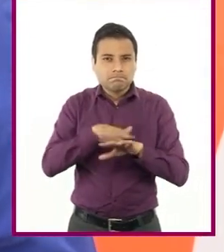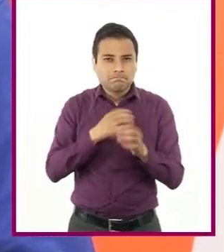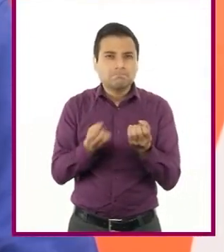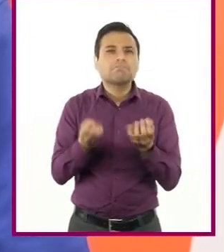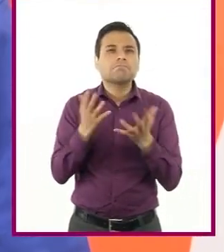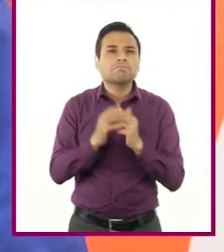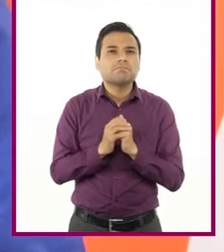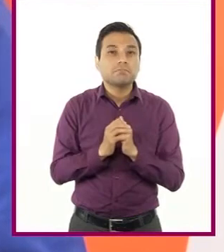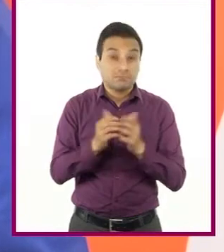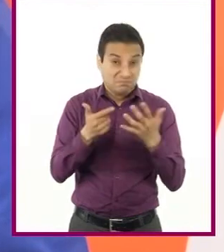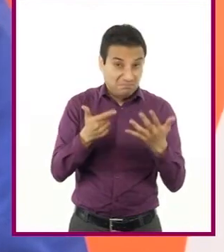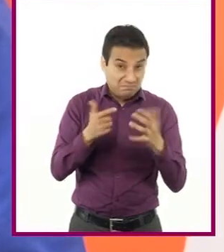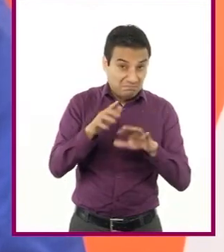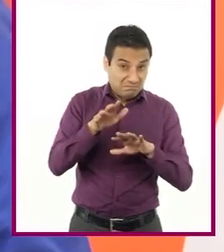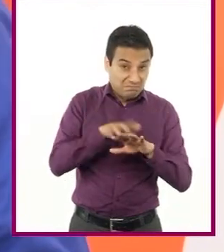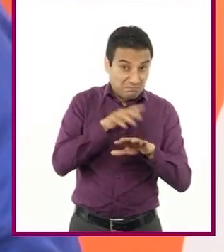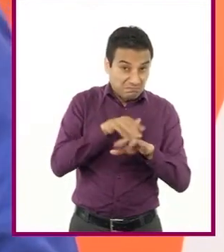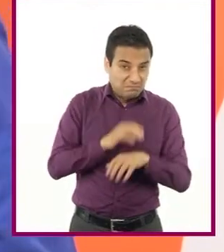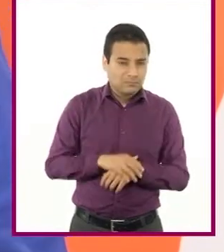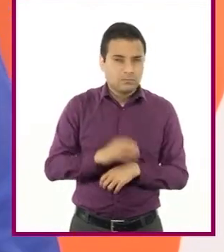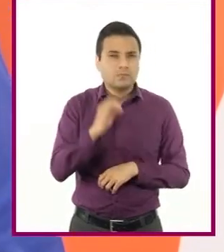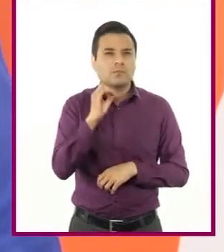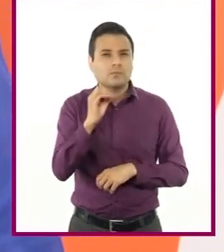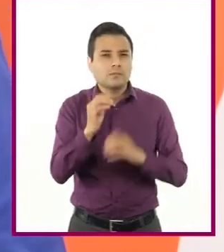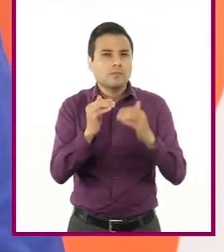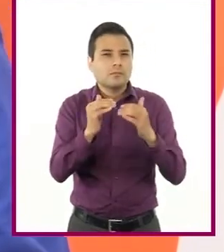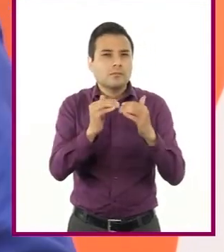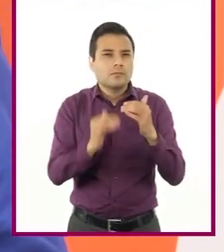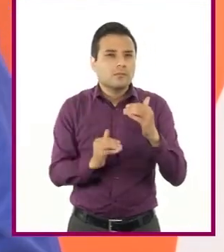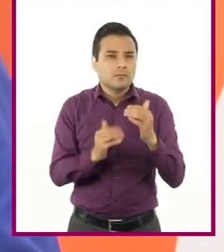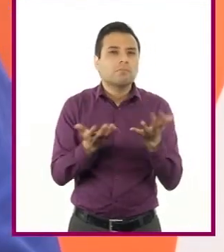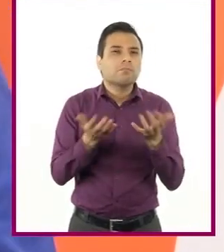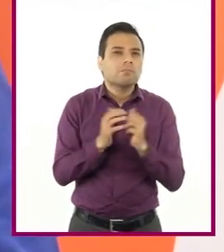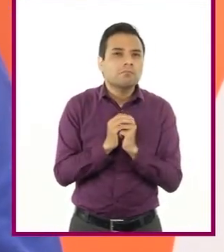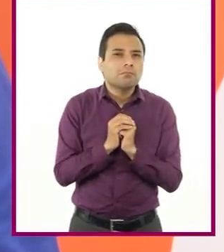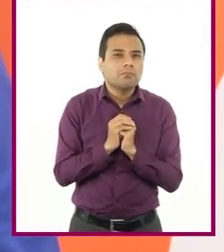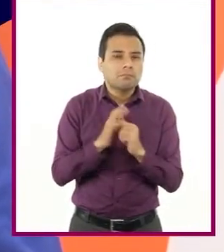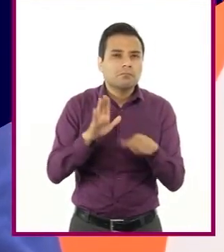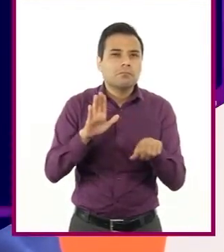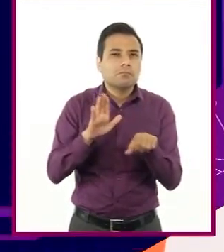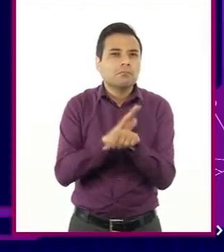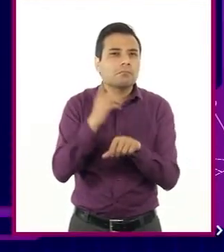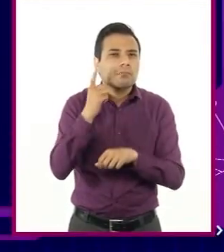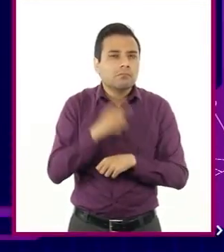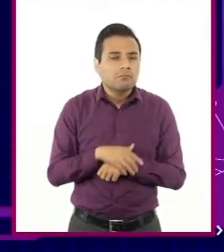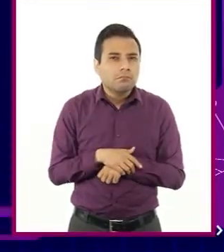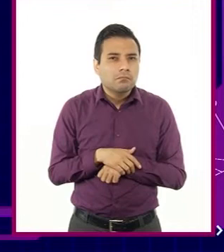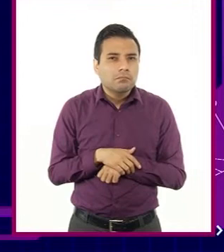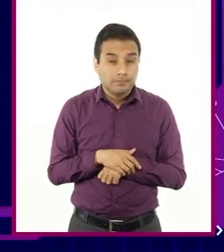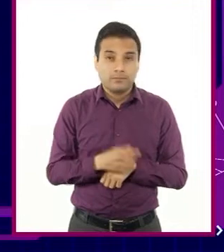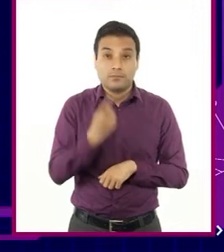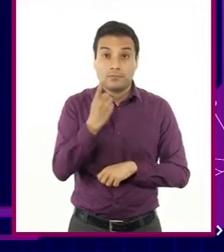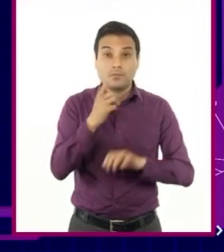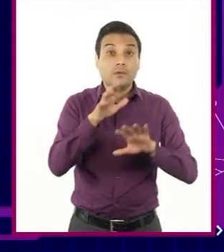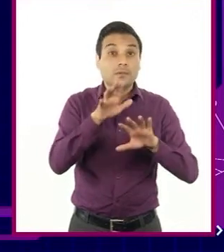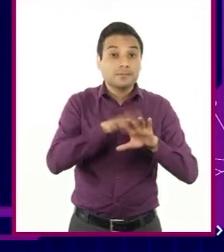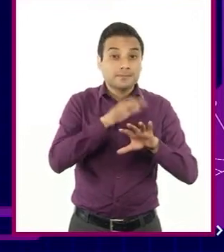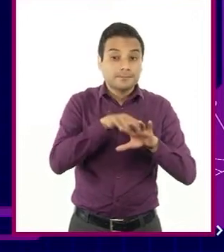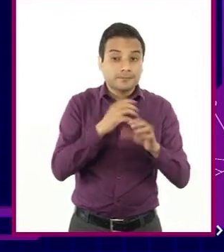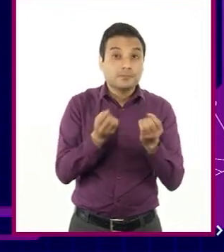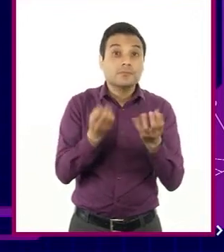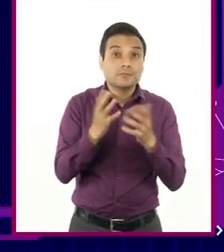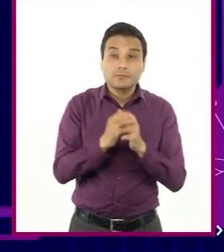pies o menos de 7 pies? ¿Por qué? Muy bien, retomamos que un pie es equivalente